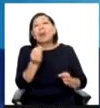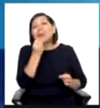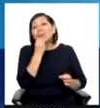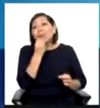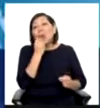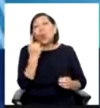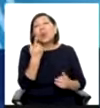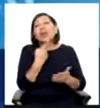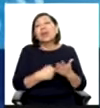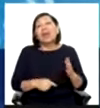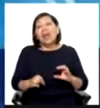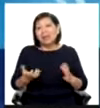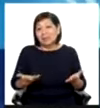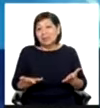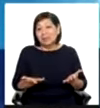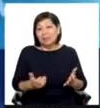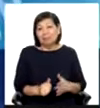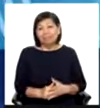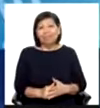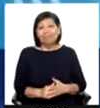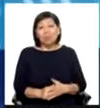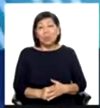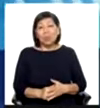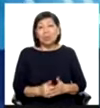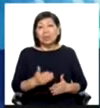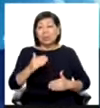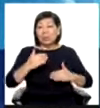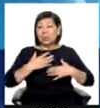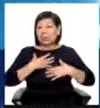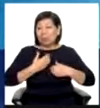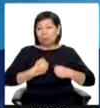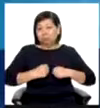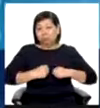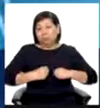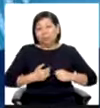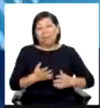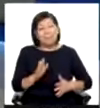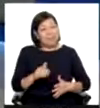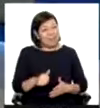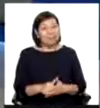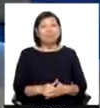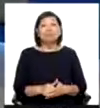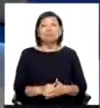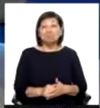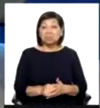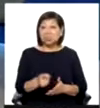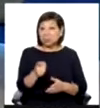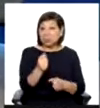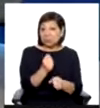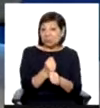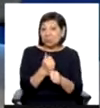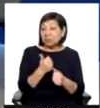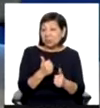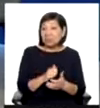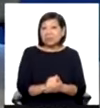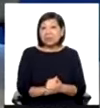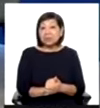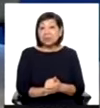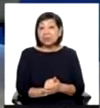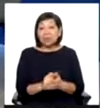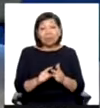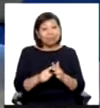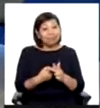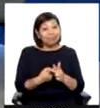alimentos que lo único que nos hacen es alterar nuestra salud. Y eso es lo que tenemos que evitar. Gran labor que cumplen ustedes, ¿no? Porque parten desde